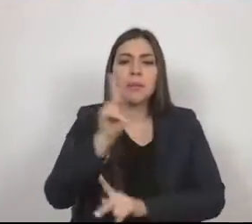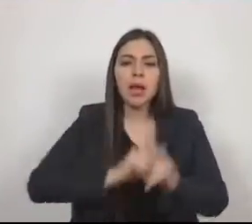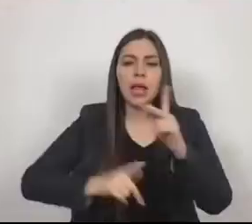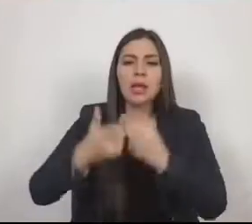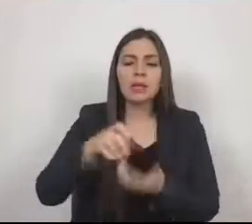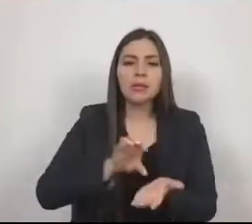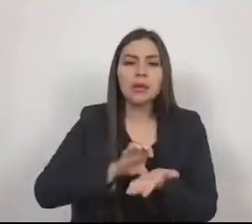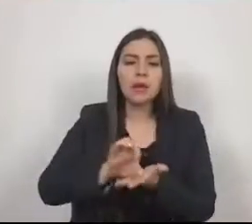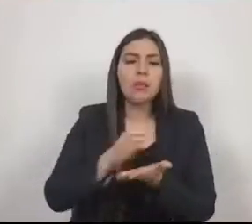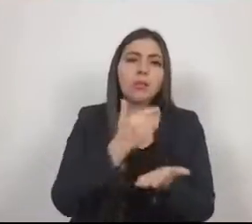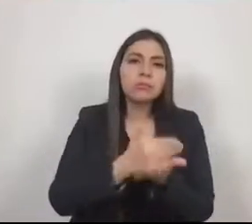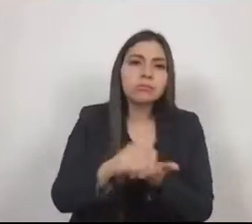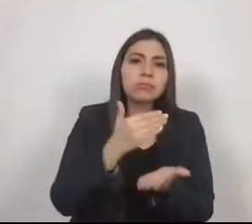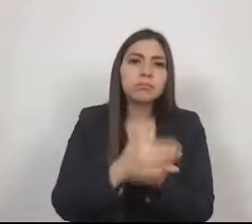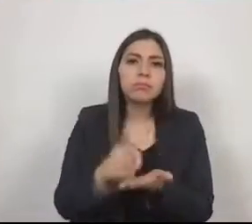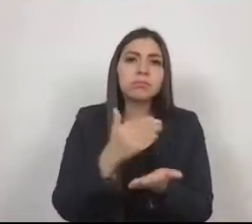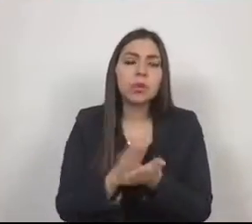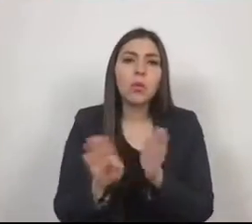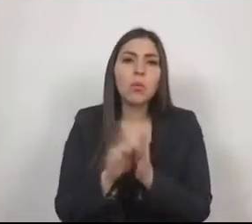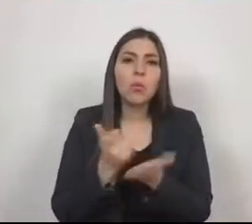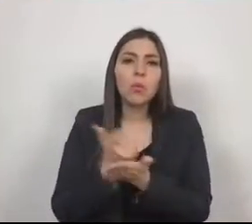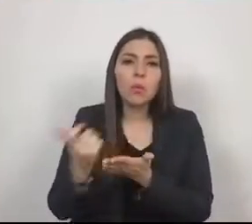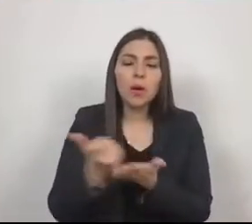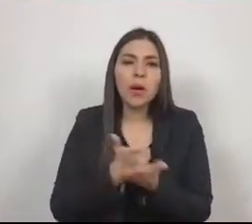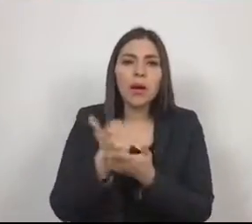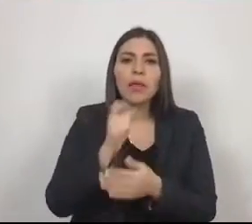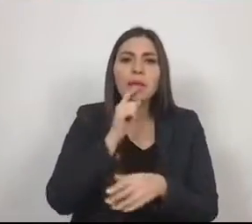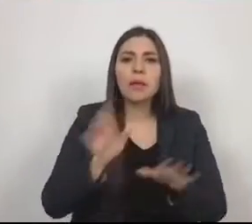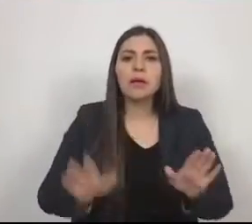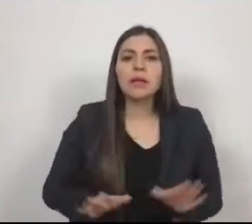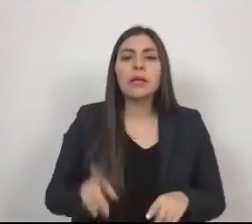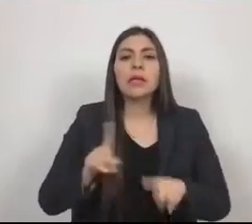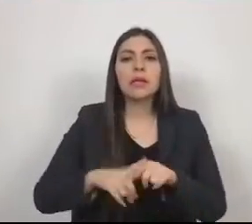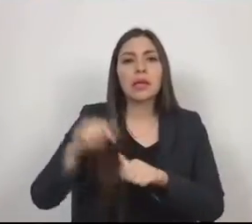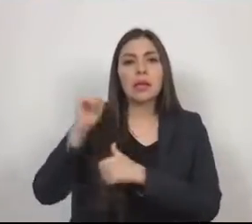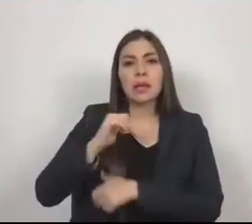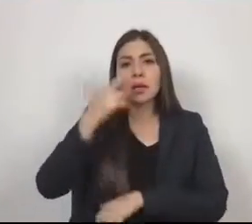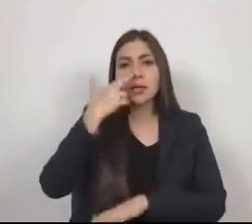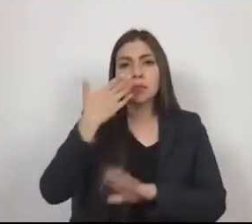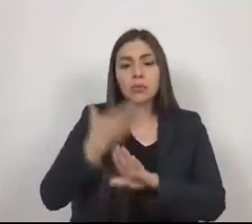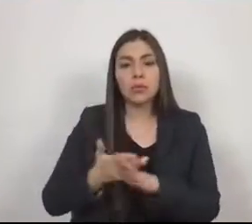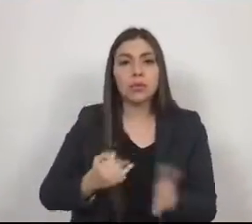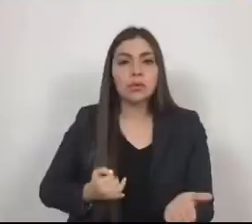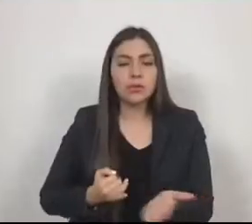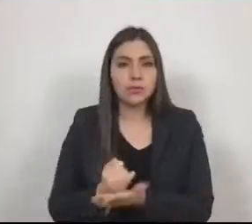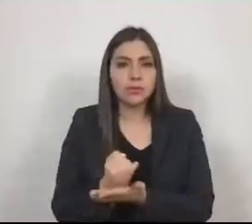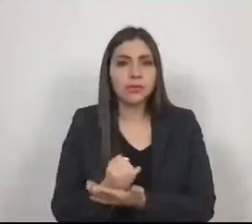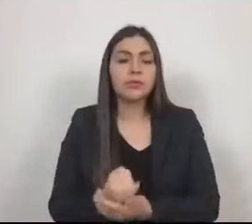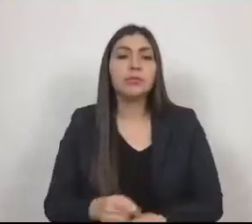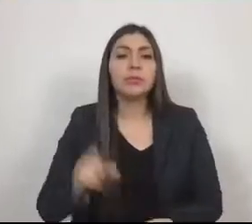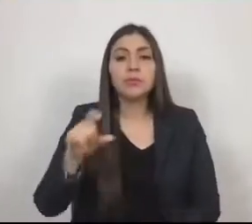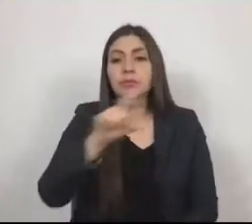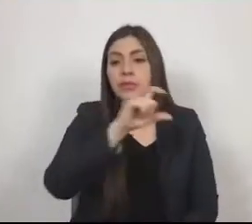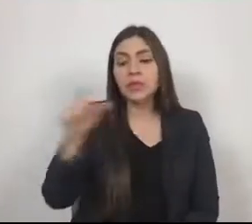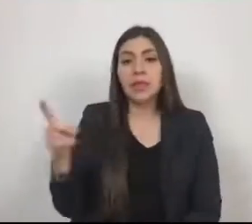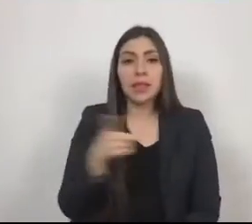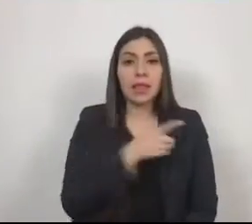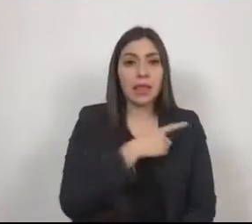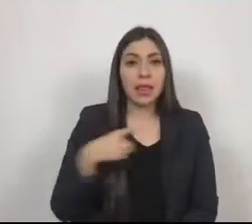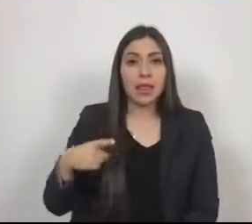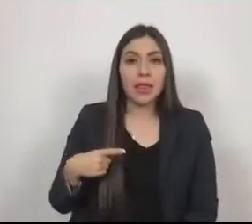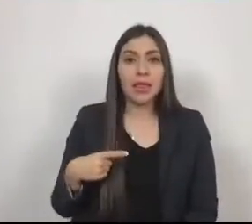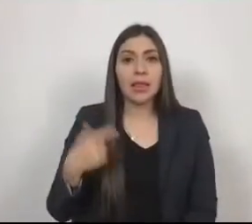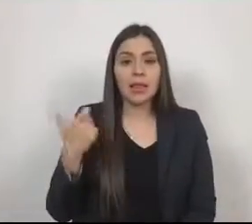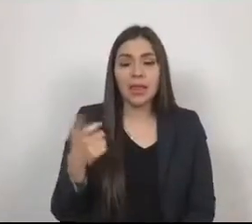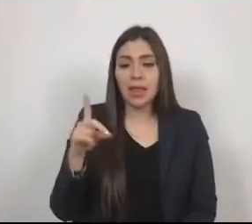flexibilidad para que se use, así como el perfil del encargado de la toma de decisiones. El concepto de deuda pública, su uso surgió para atender